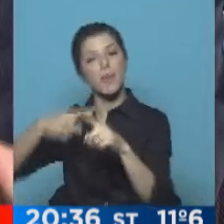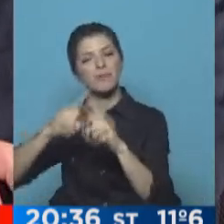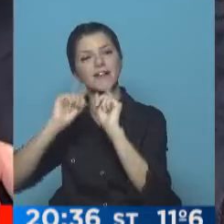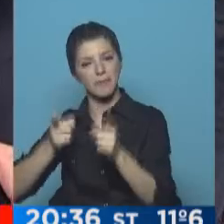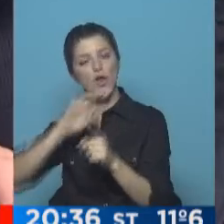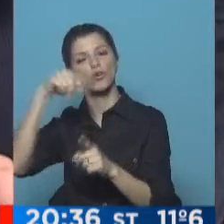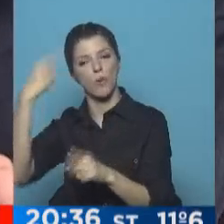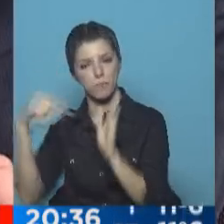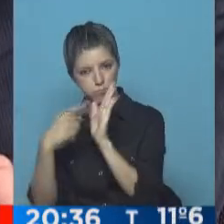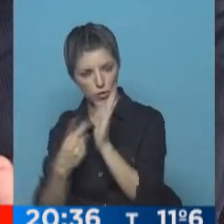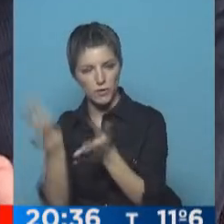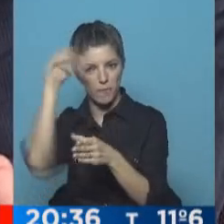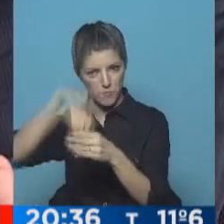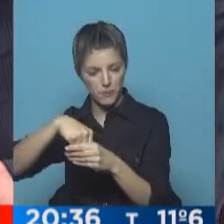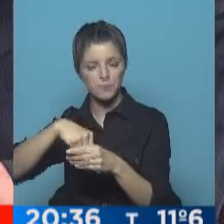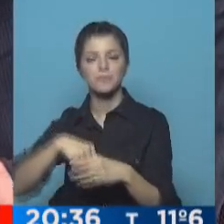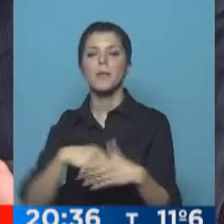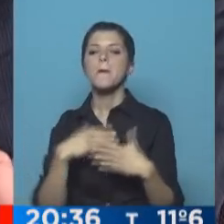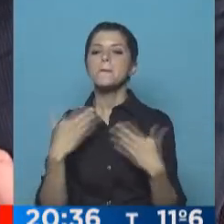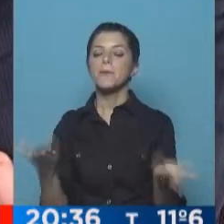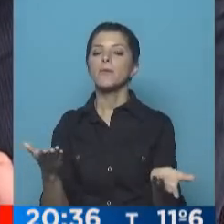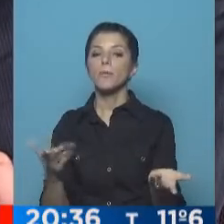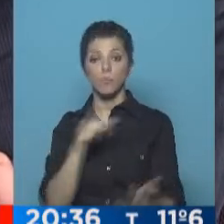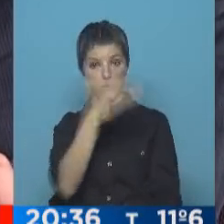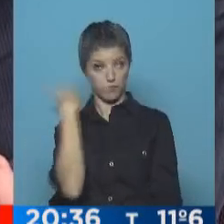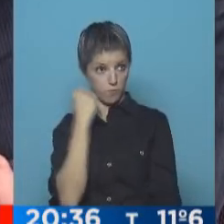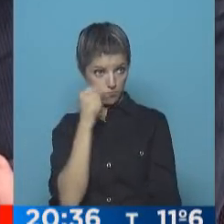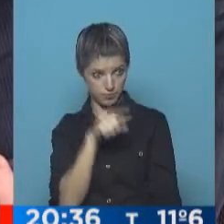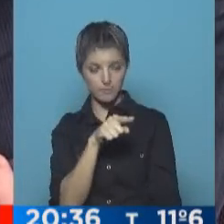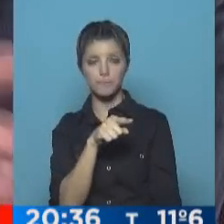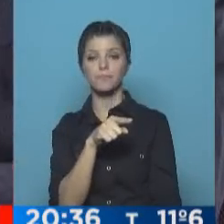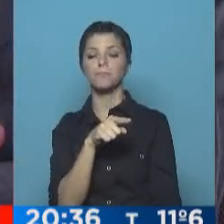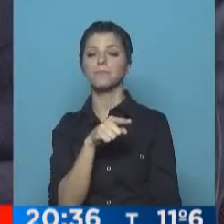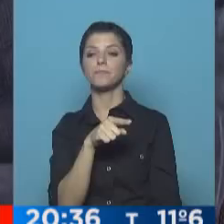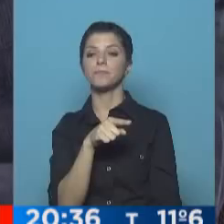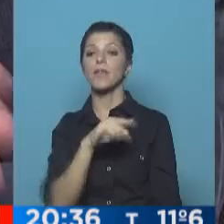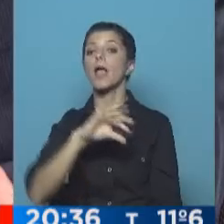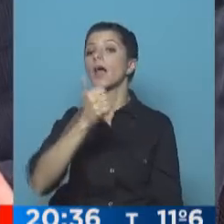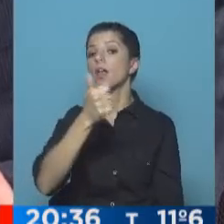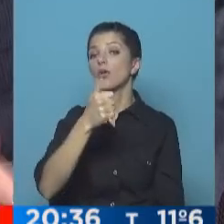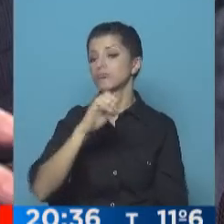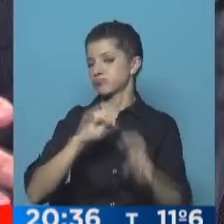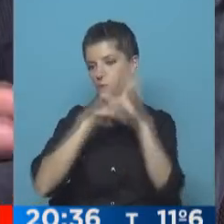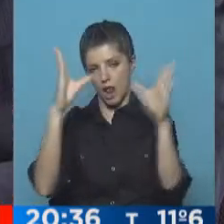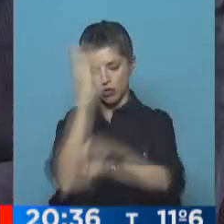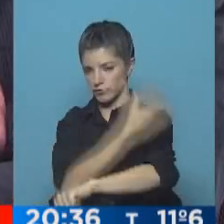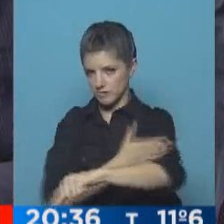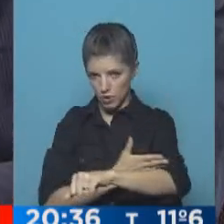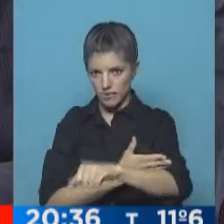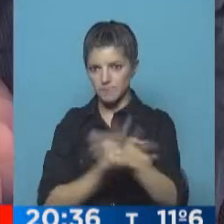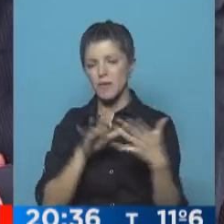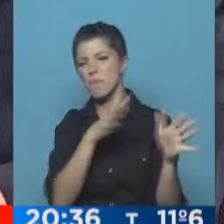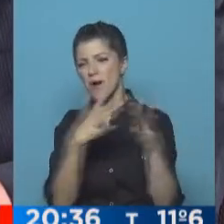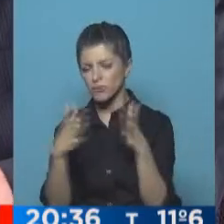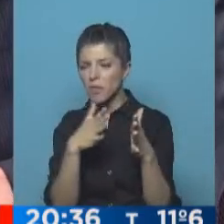otras cosas. Pero es como estabas diciendo vos recién, el ganador fue claramente Scioli, más o